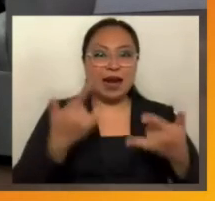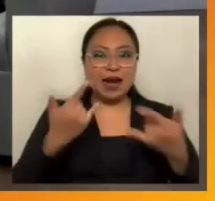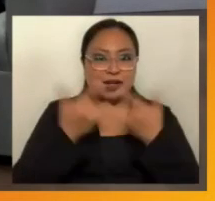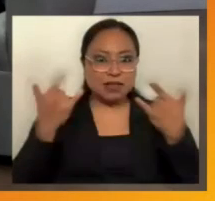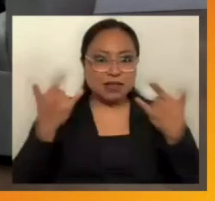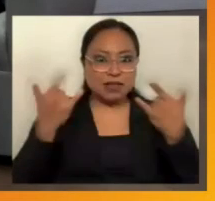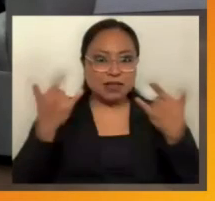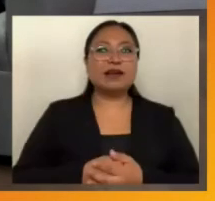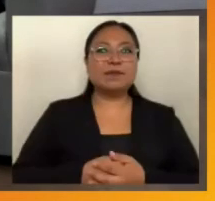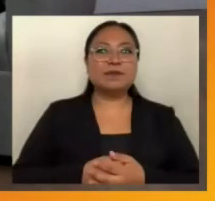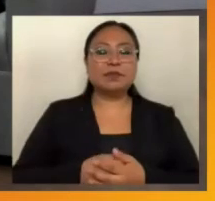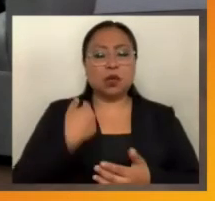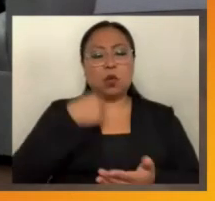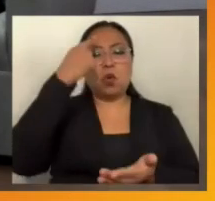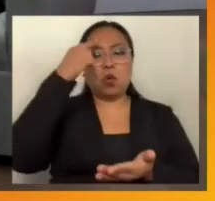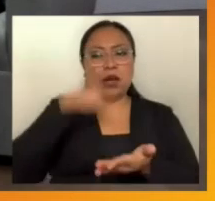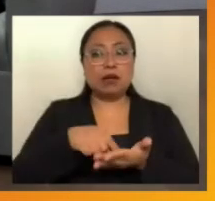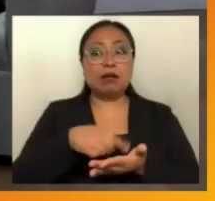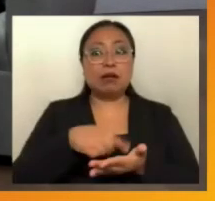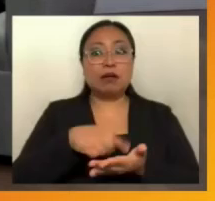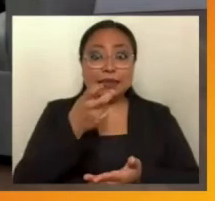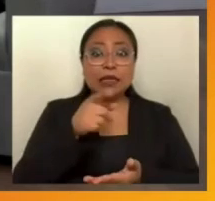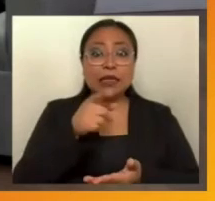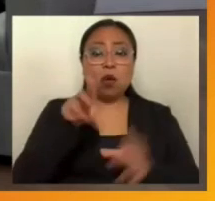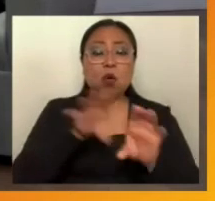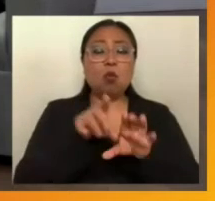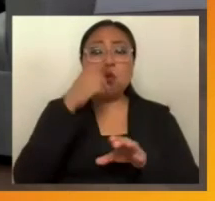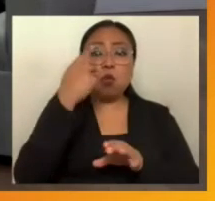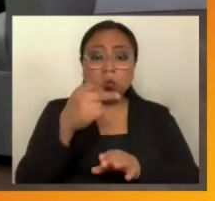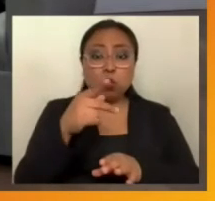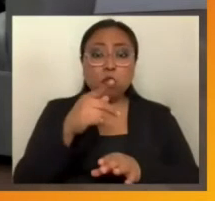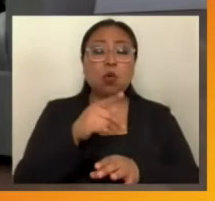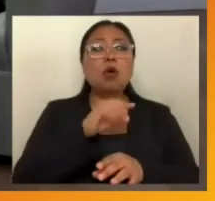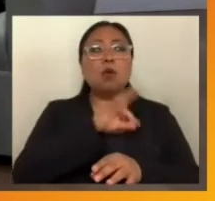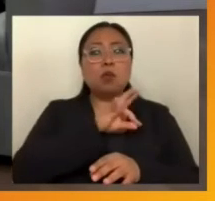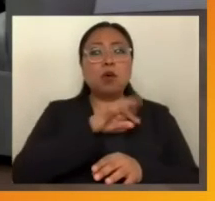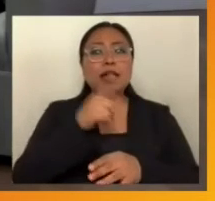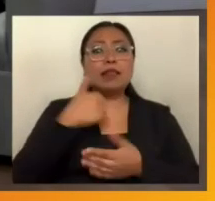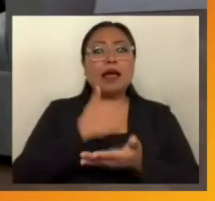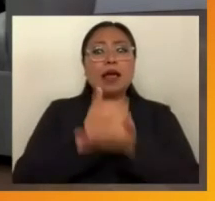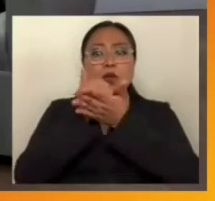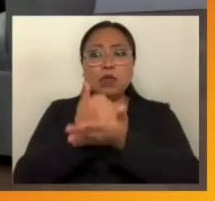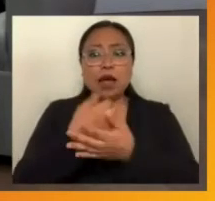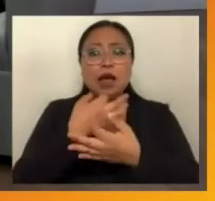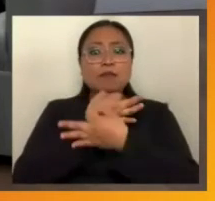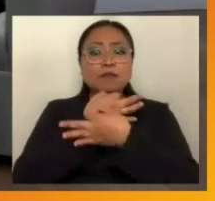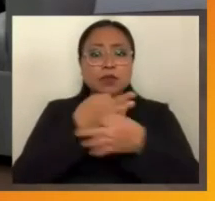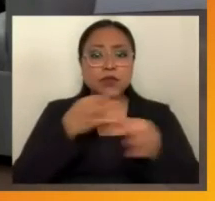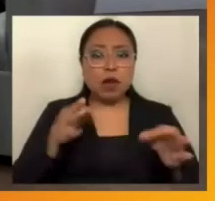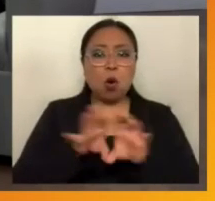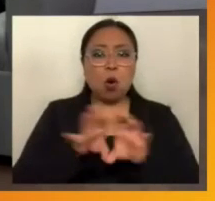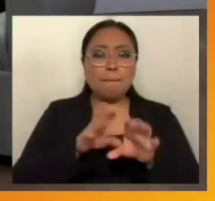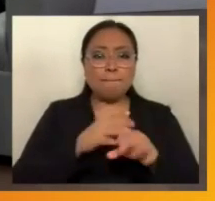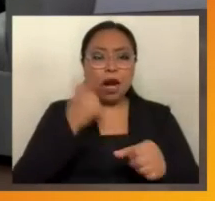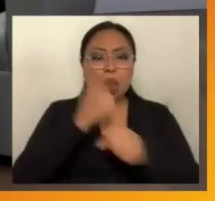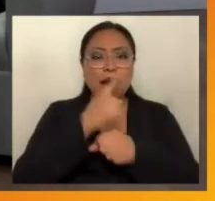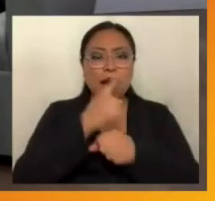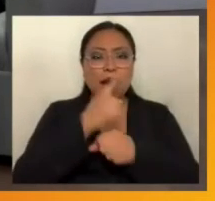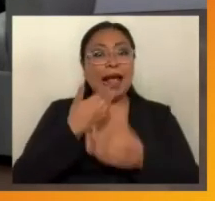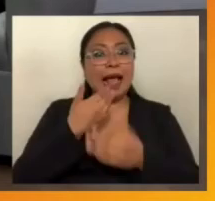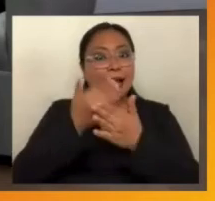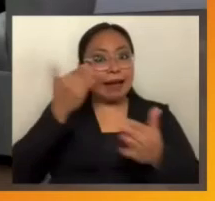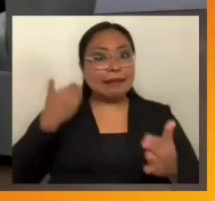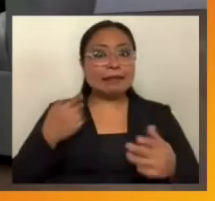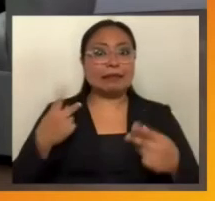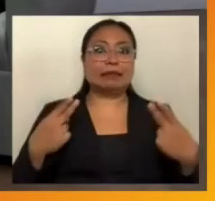y creo que esa disposición tuya constante de ser esta voz en favor de la detección oportuna sí